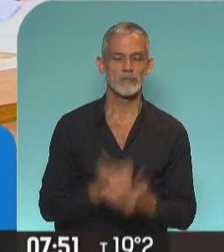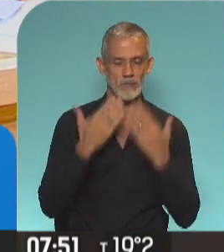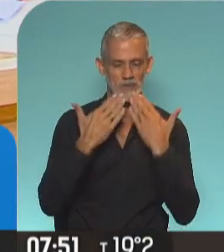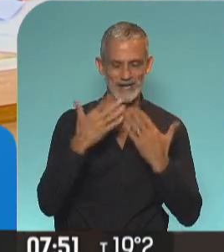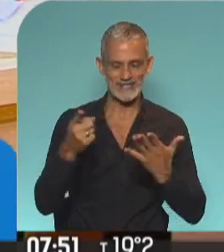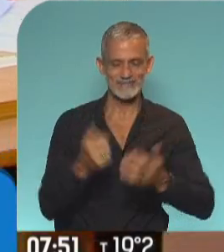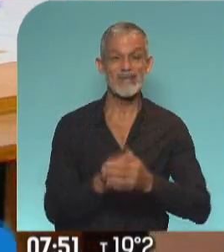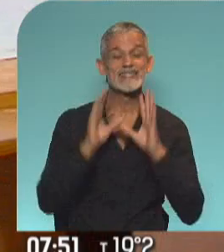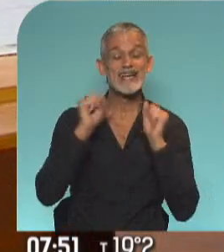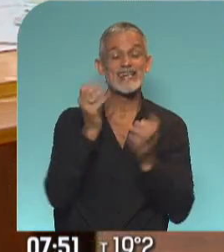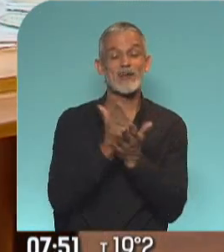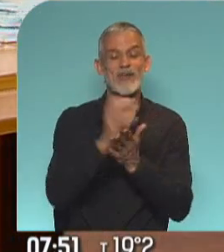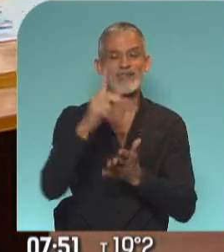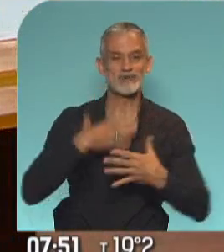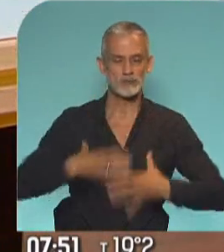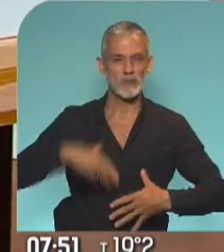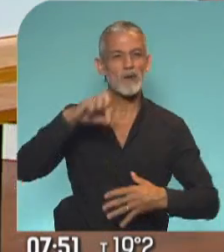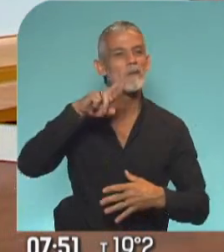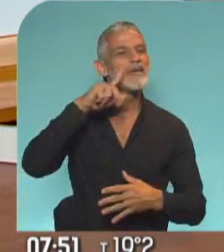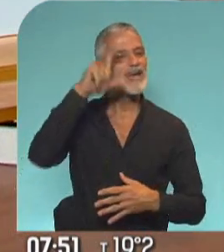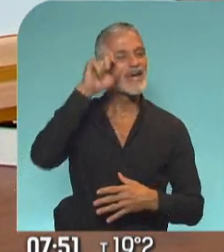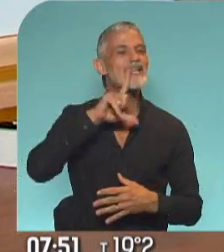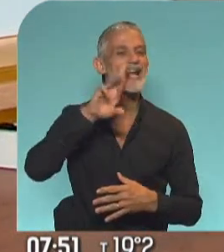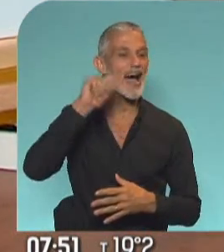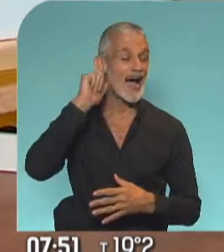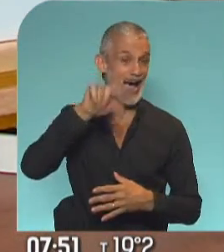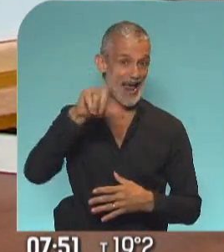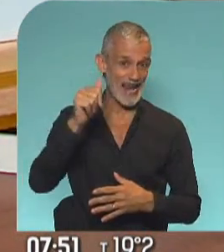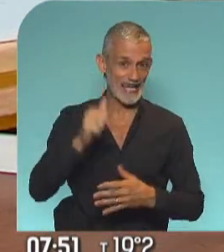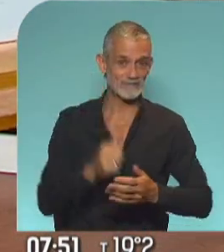favor. El secretario de Derechos Humanos, Horacio Pietragala, en esta comunicación con esta primera edición de Noticias.